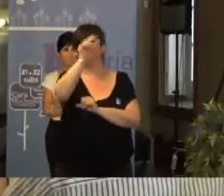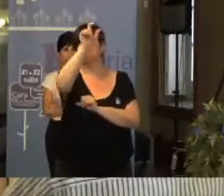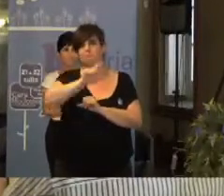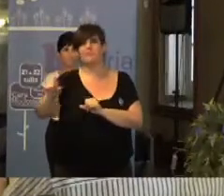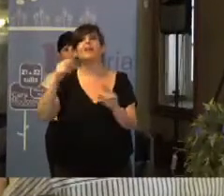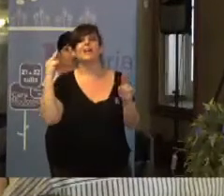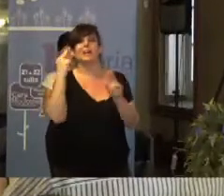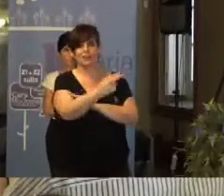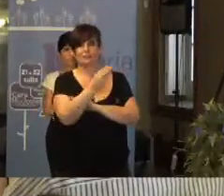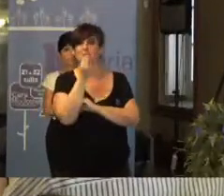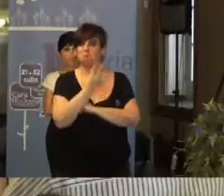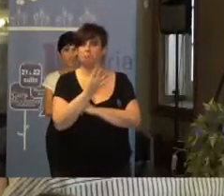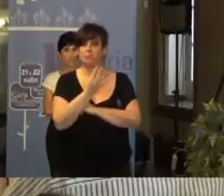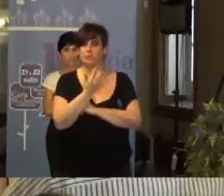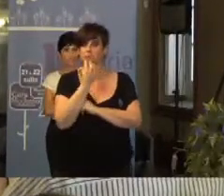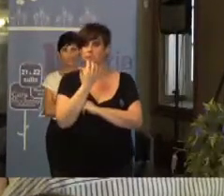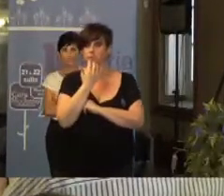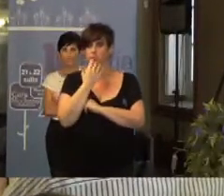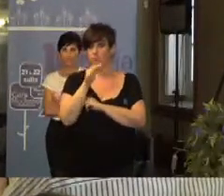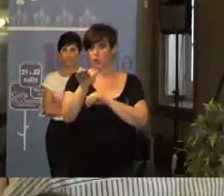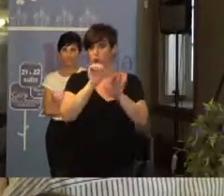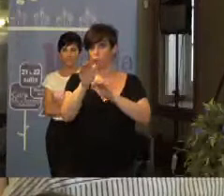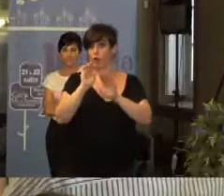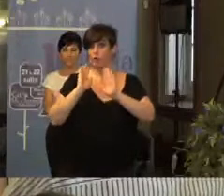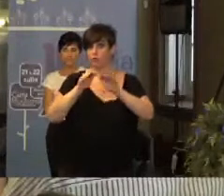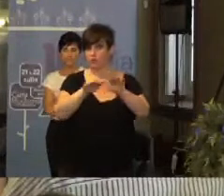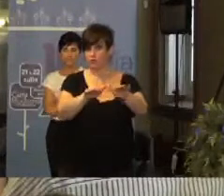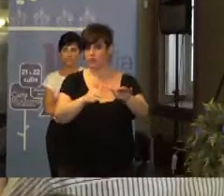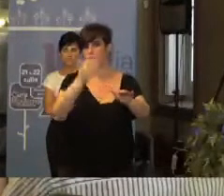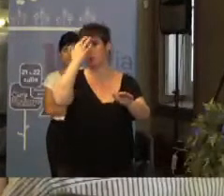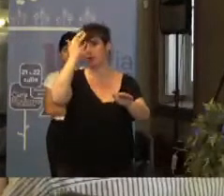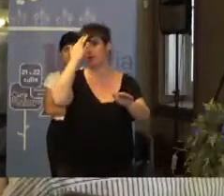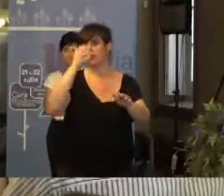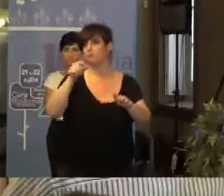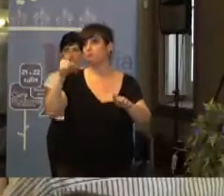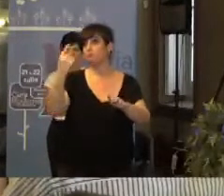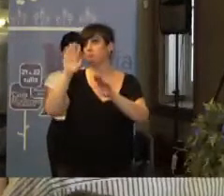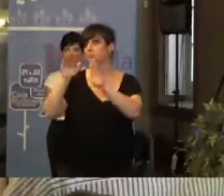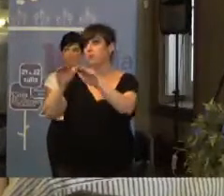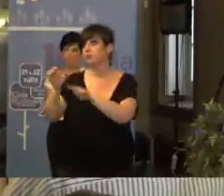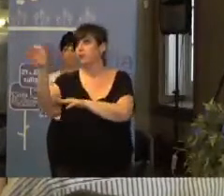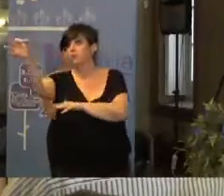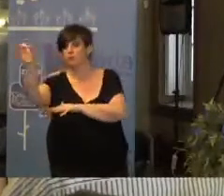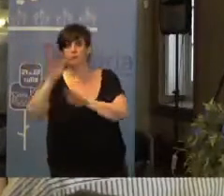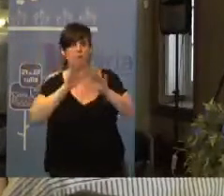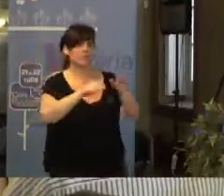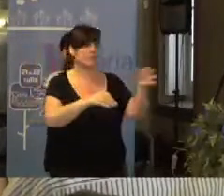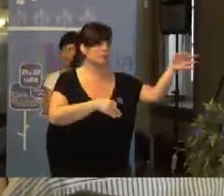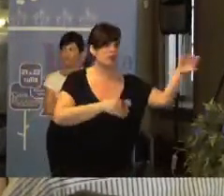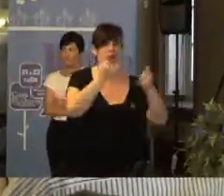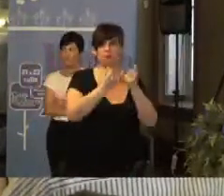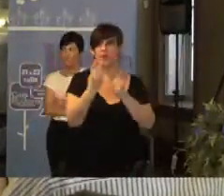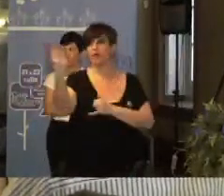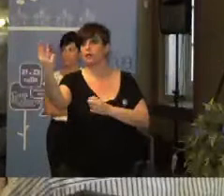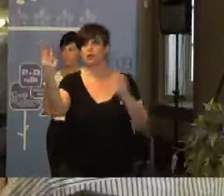por exemplo, en convocatorias de manifestacións, cando un convoca por aquí, o outro convoca por alá, aquí van 4, ali van 3, e